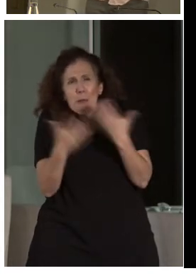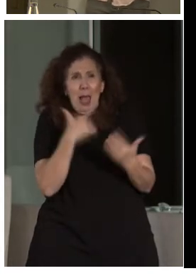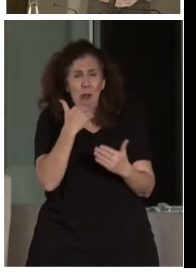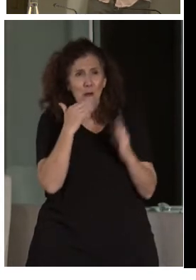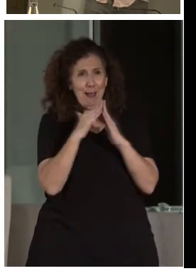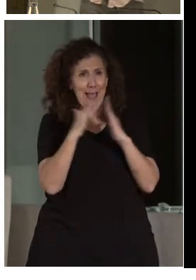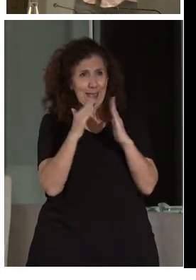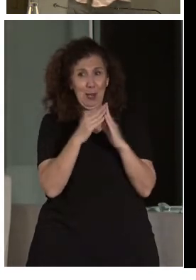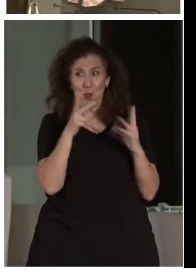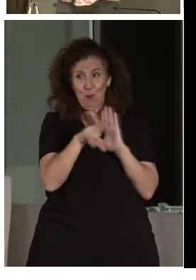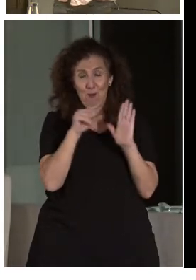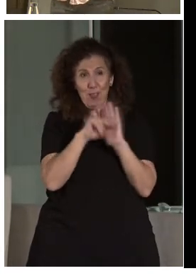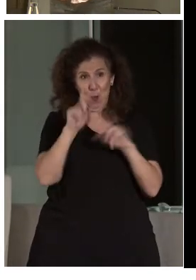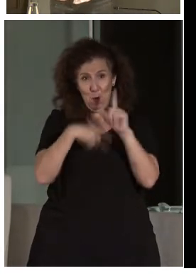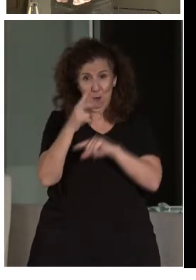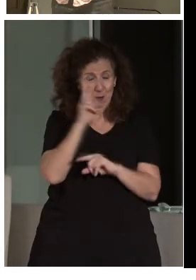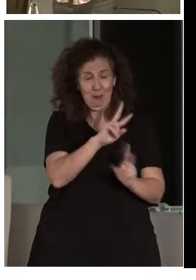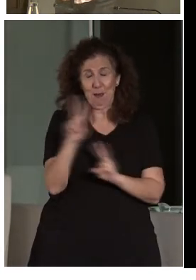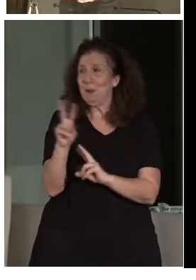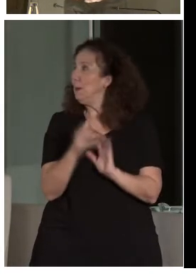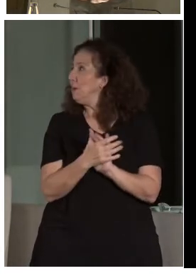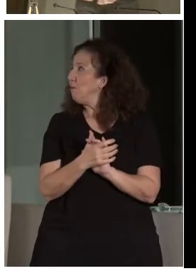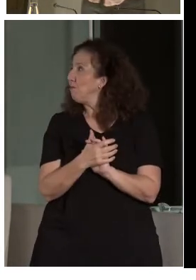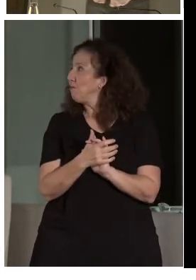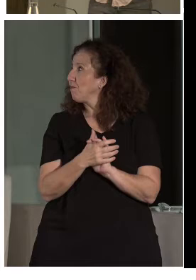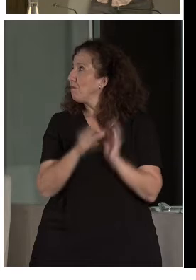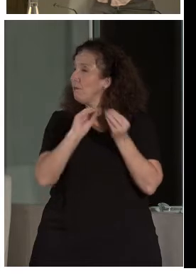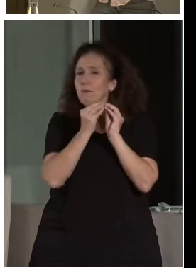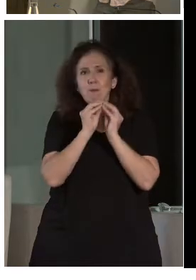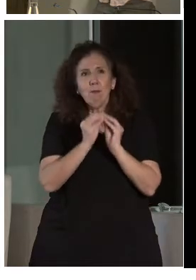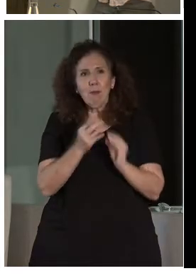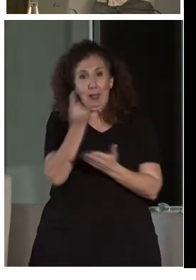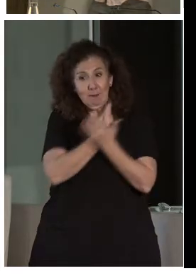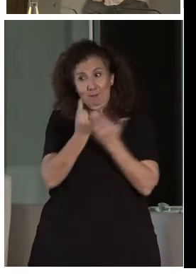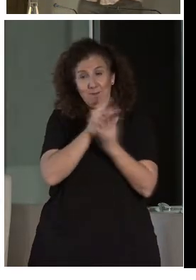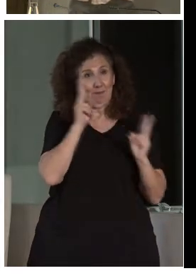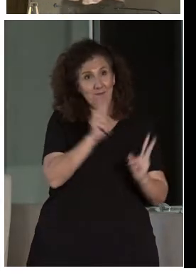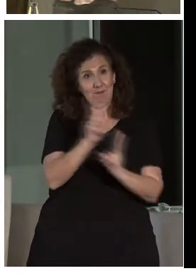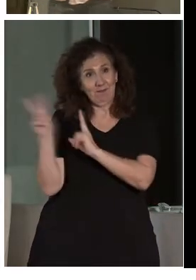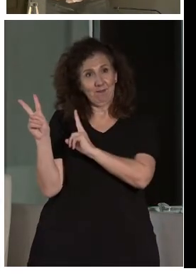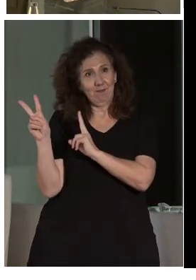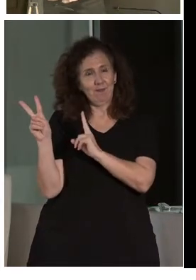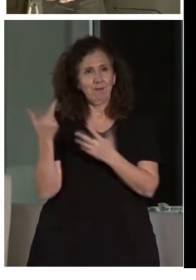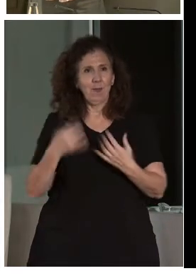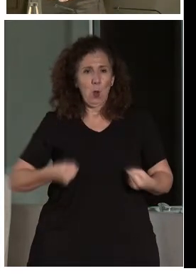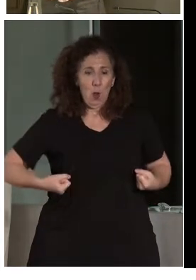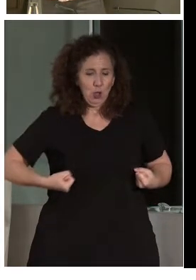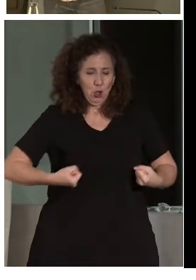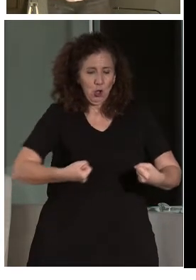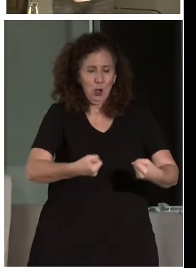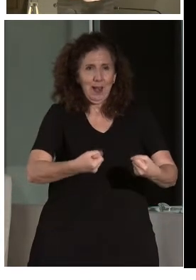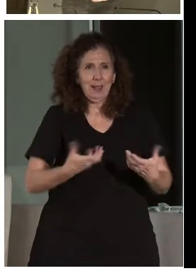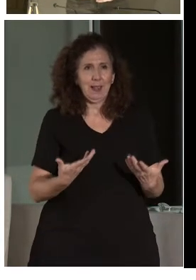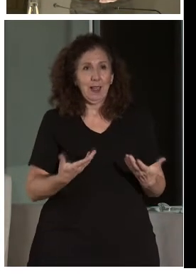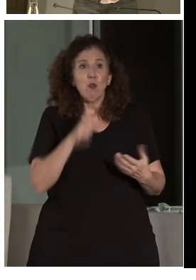Es un vídeo muy interesante que está en una web que luego, si queréis, os digo. Y fue inventar este aparato tan sumamente maravilloso, ¿no? Que al final es